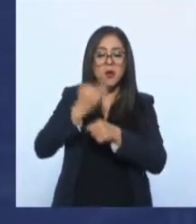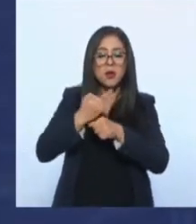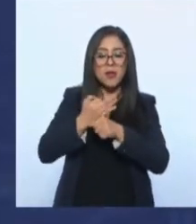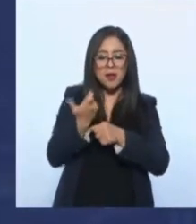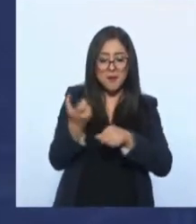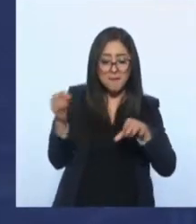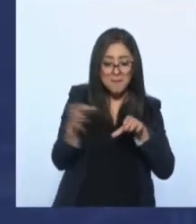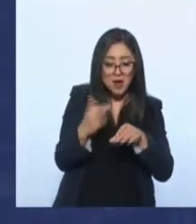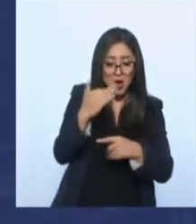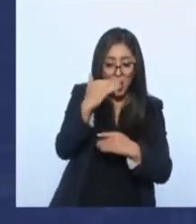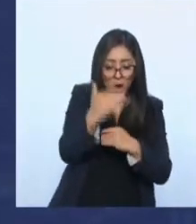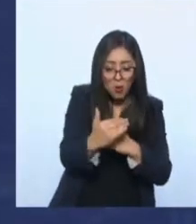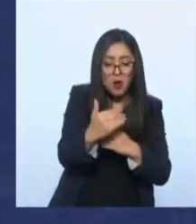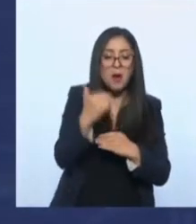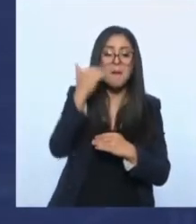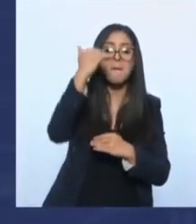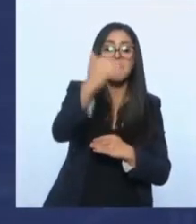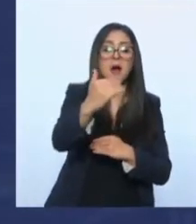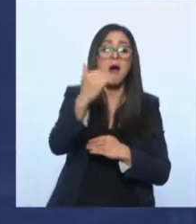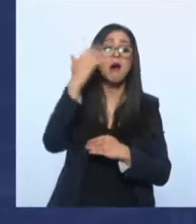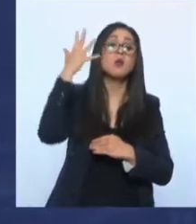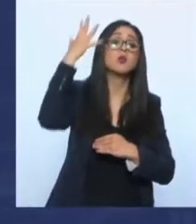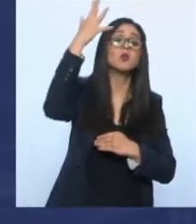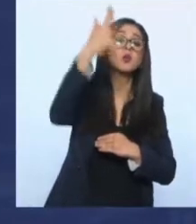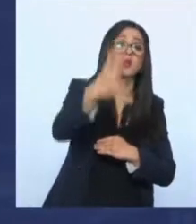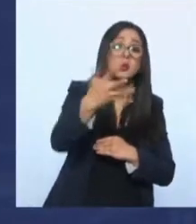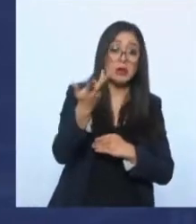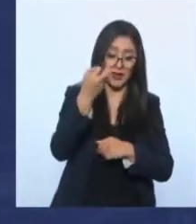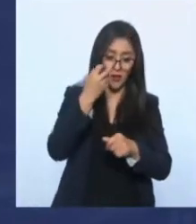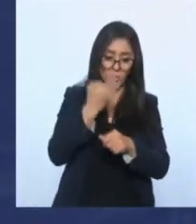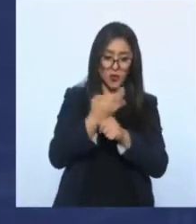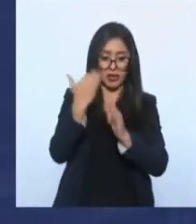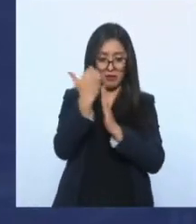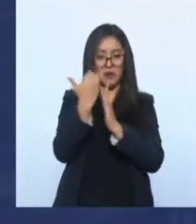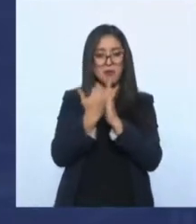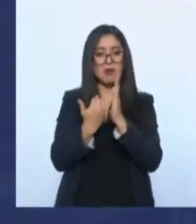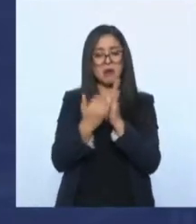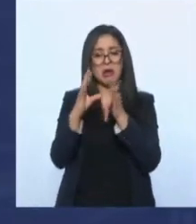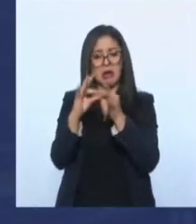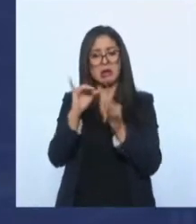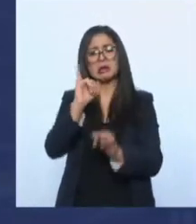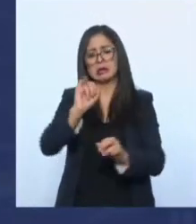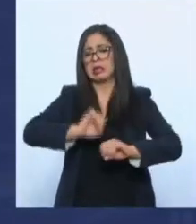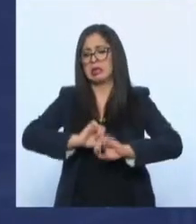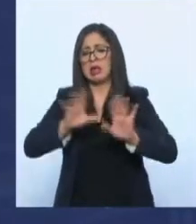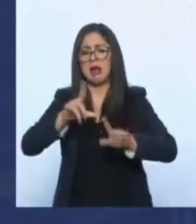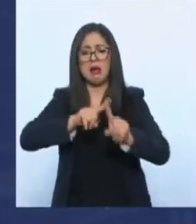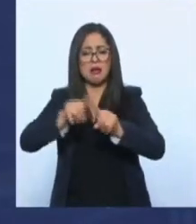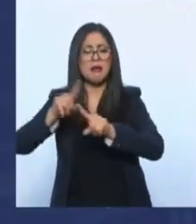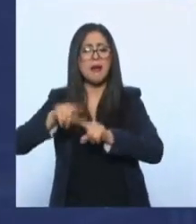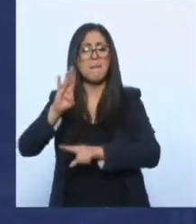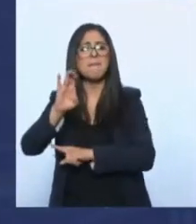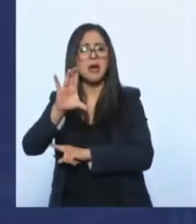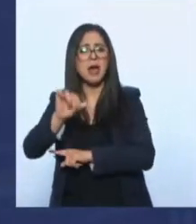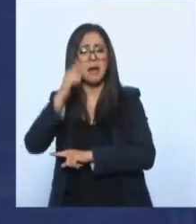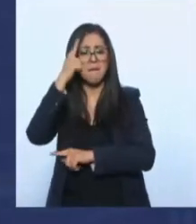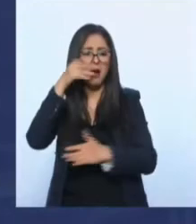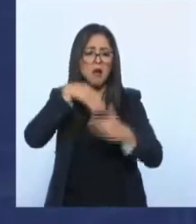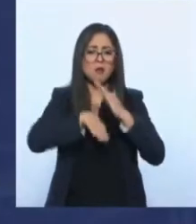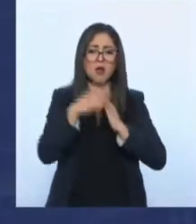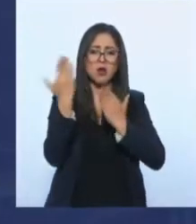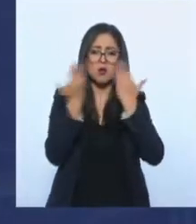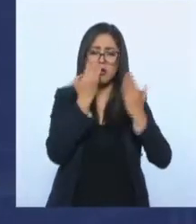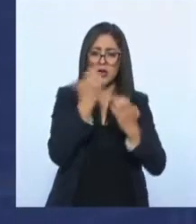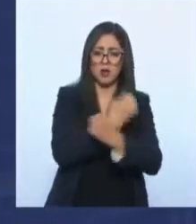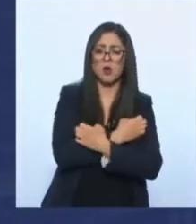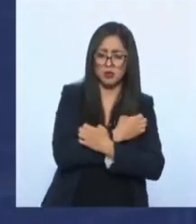a largo plazo. Consideren estos puntos que les acabo de decir. Sí es cierto que tenemos becas, que hay becas educacionales, pero también